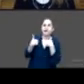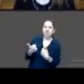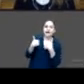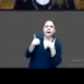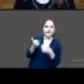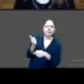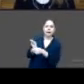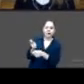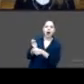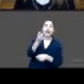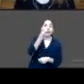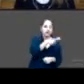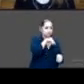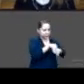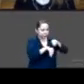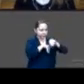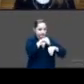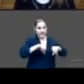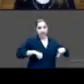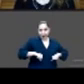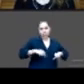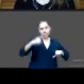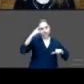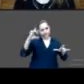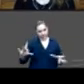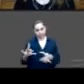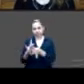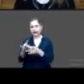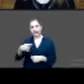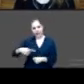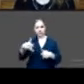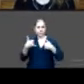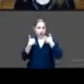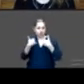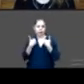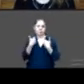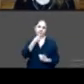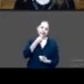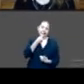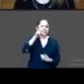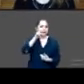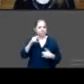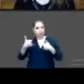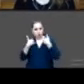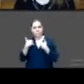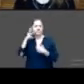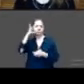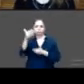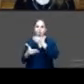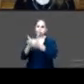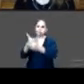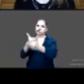que nos permitan el acceso a una vida digna para las personas adolescentes, niñas y las jóvenes. Y, bueno, desde el IGE,